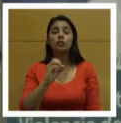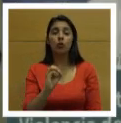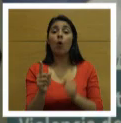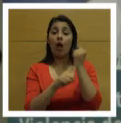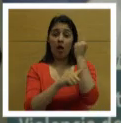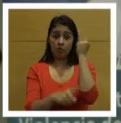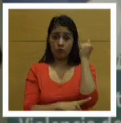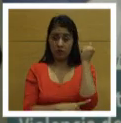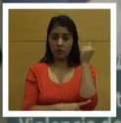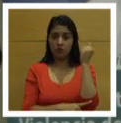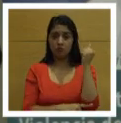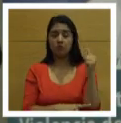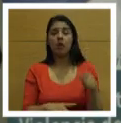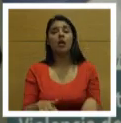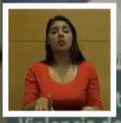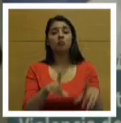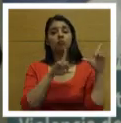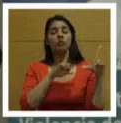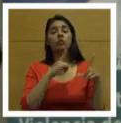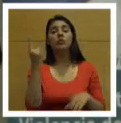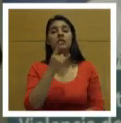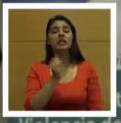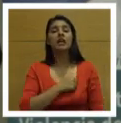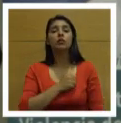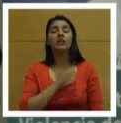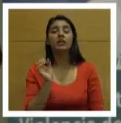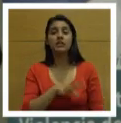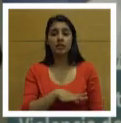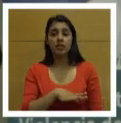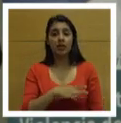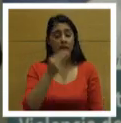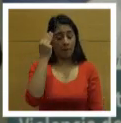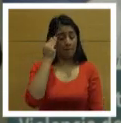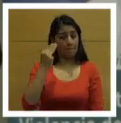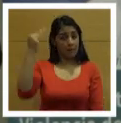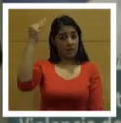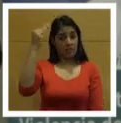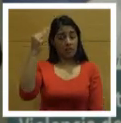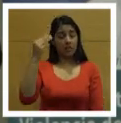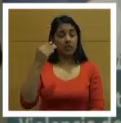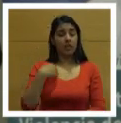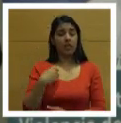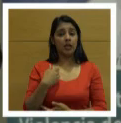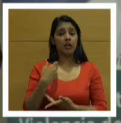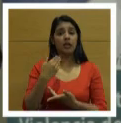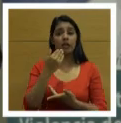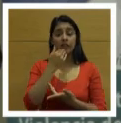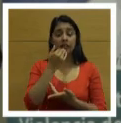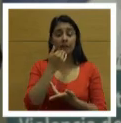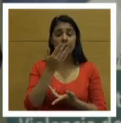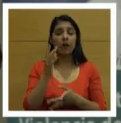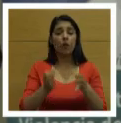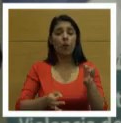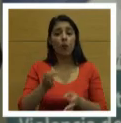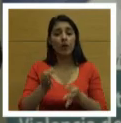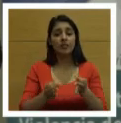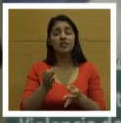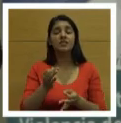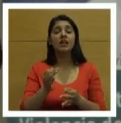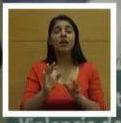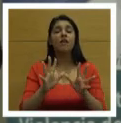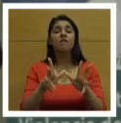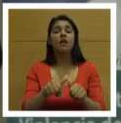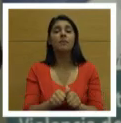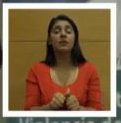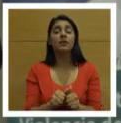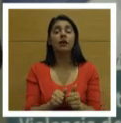abogado egresado de la Universidad Católica de Chile, candidato magíster en Derecho de la Universidad de Chile y juez del Juzgado de Familia de Ancud.